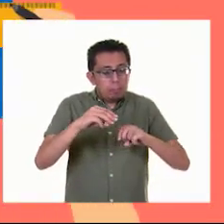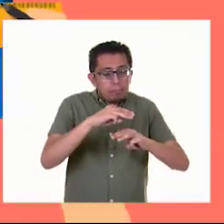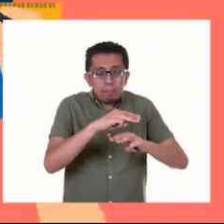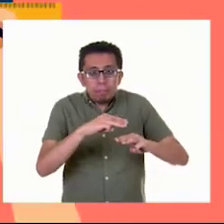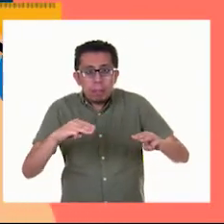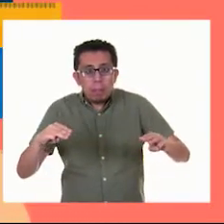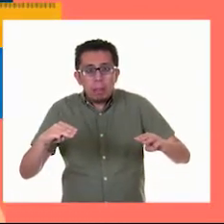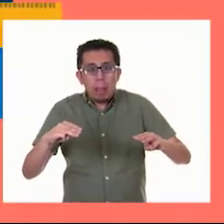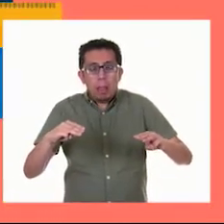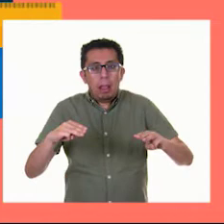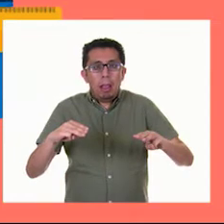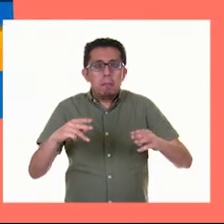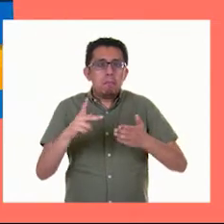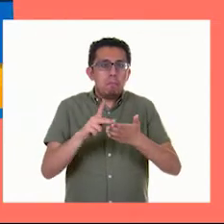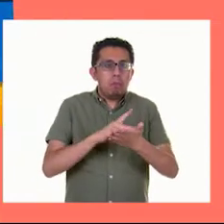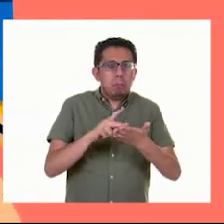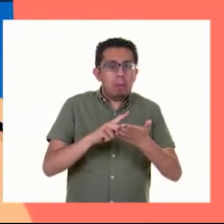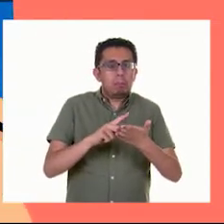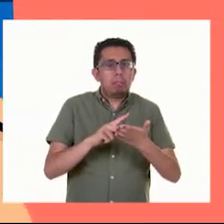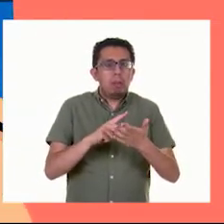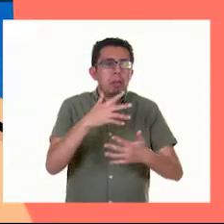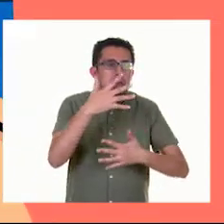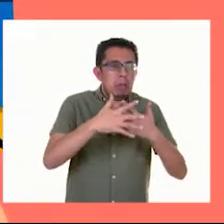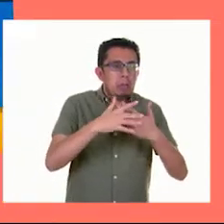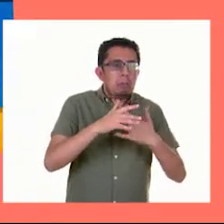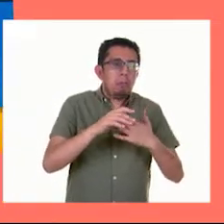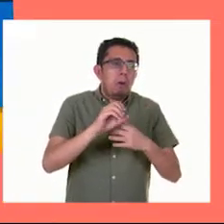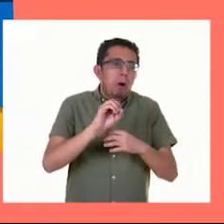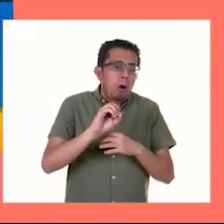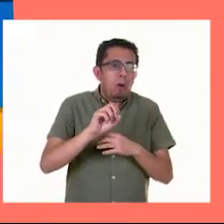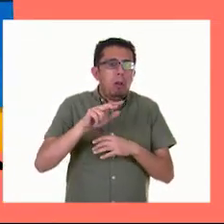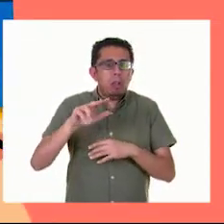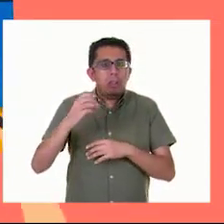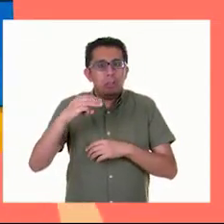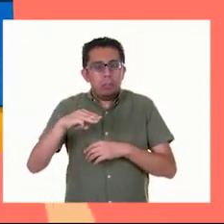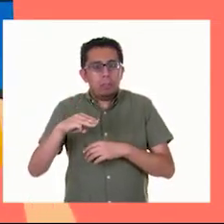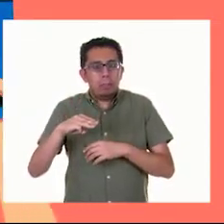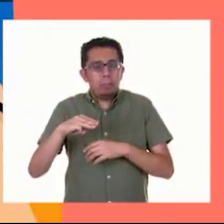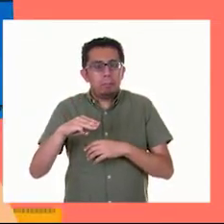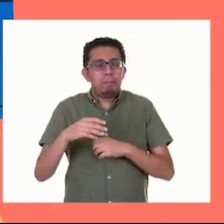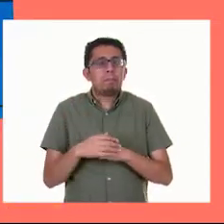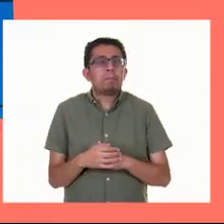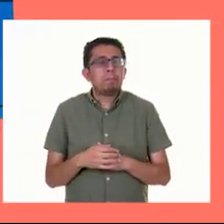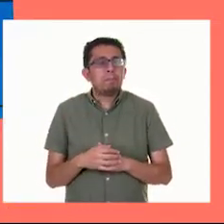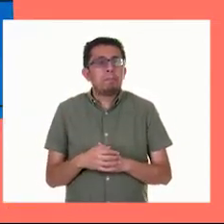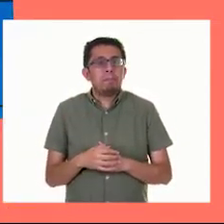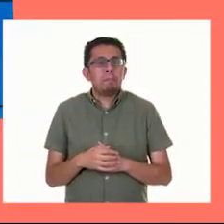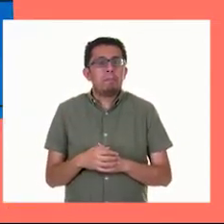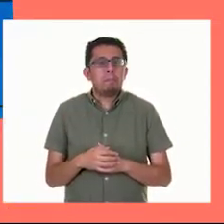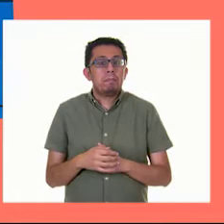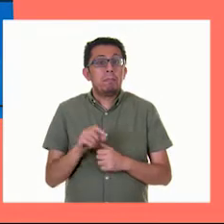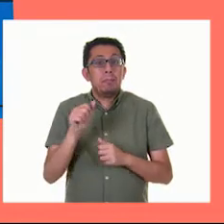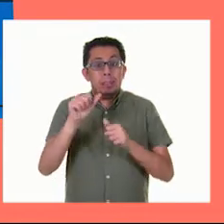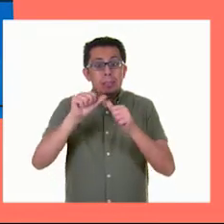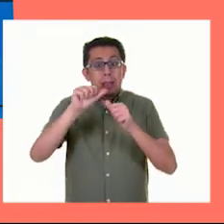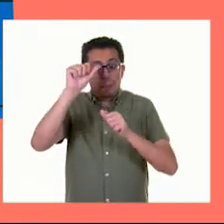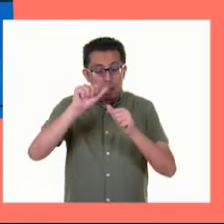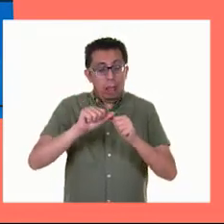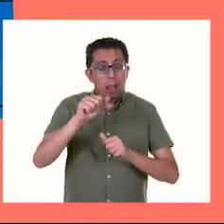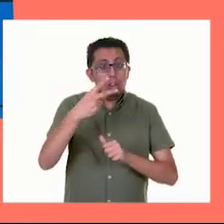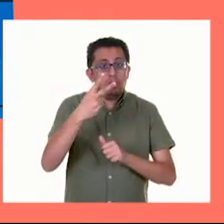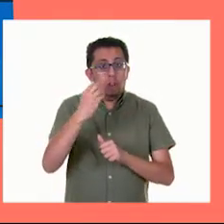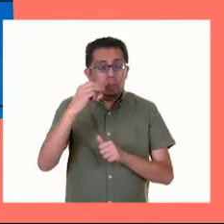el plumón o la pluma de 15 a 18 centímetros de largo de un lado, dejando un margen de